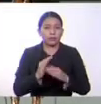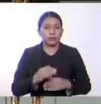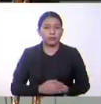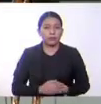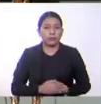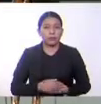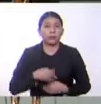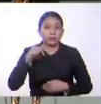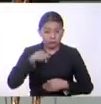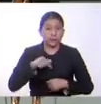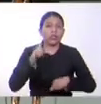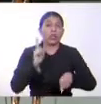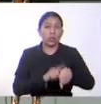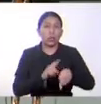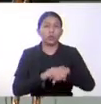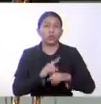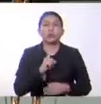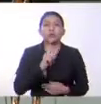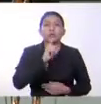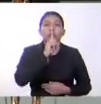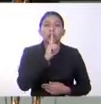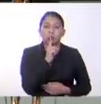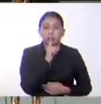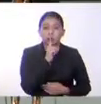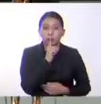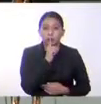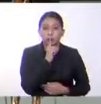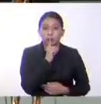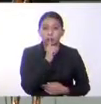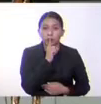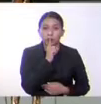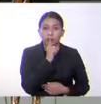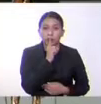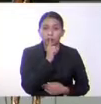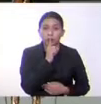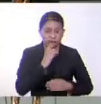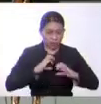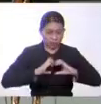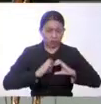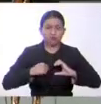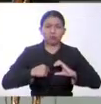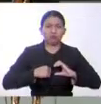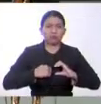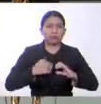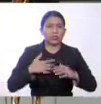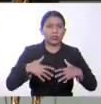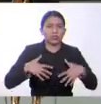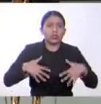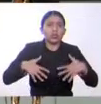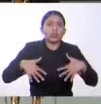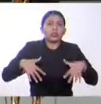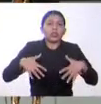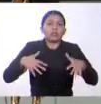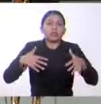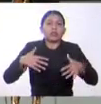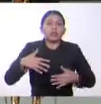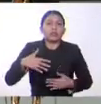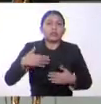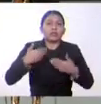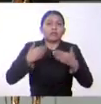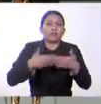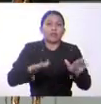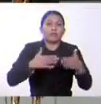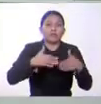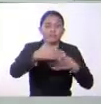Es la hora del silencio. El corazón es un ciervo que tiembla por las habitaciones